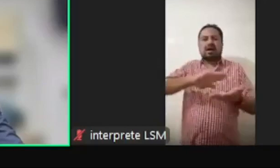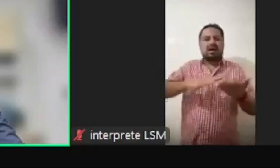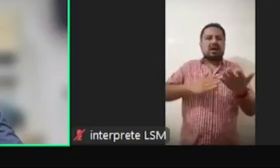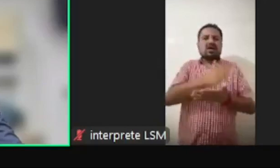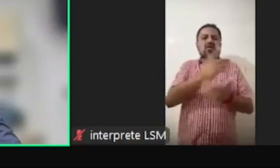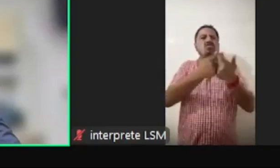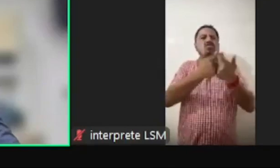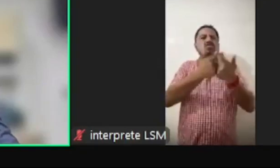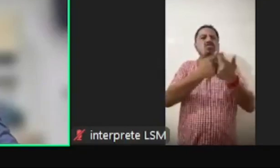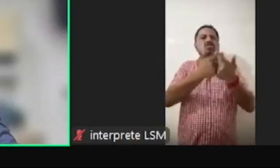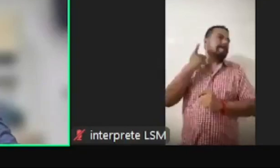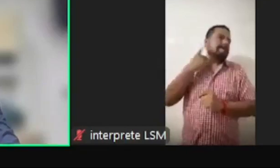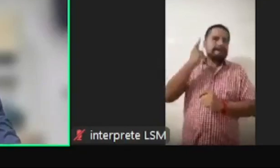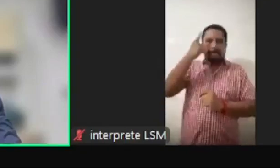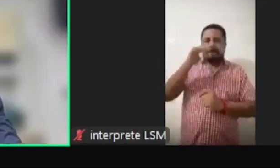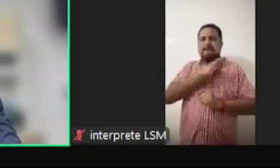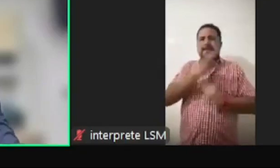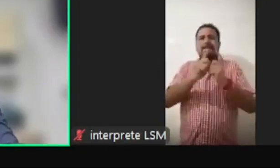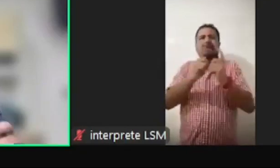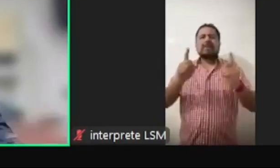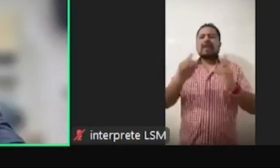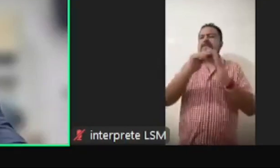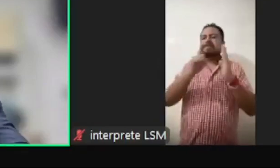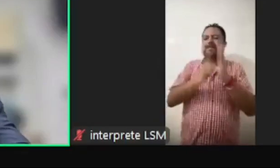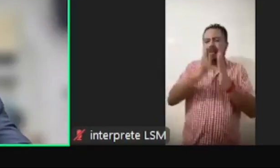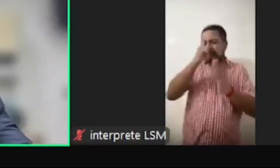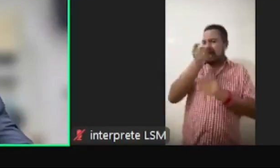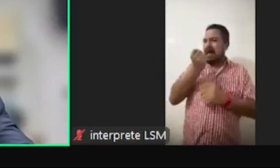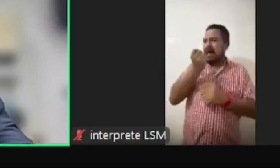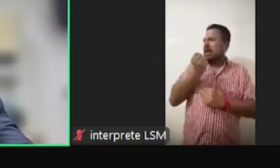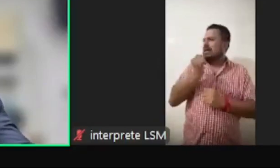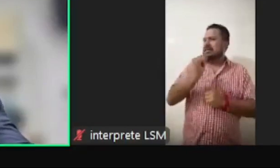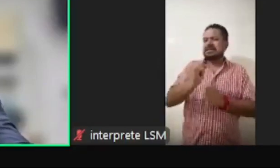partidistas facultados para desarrollar el método previsto para tal efecto.